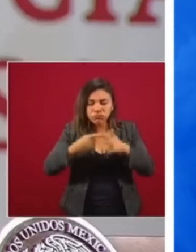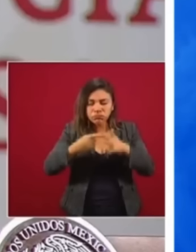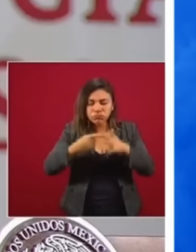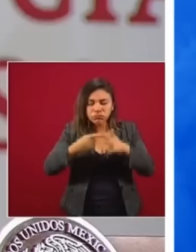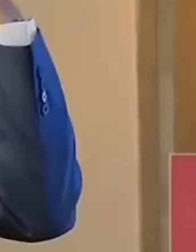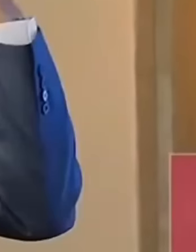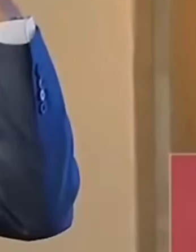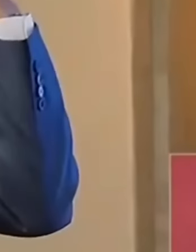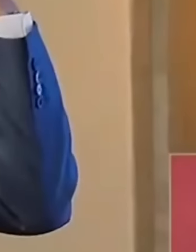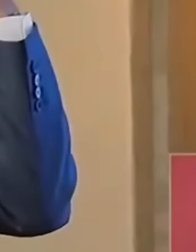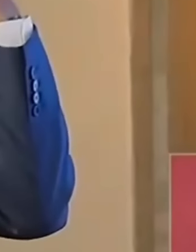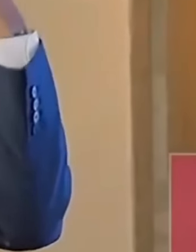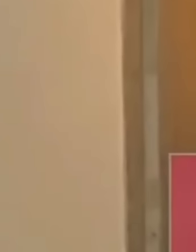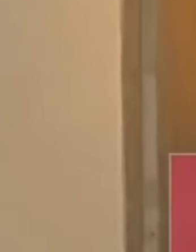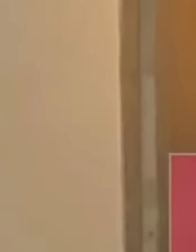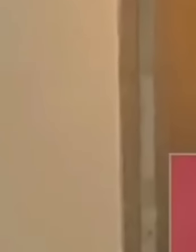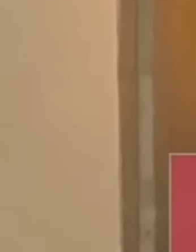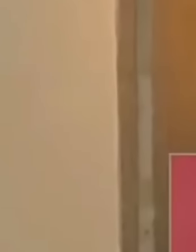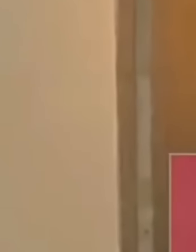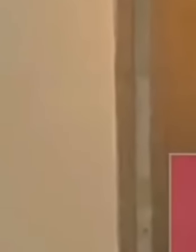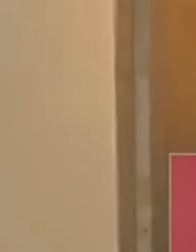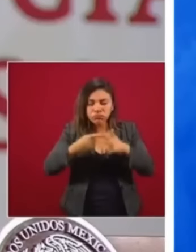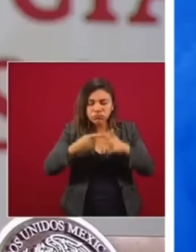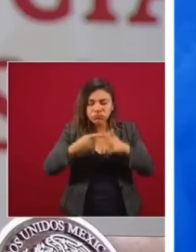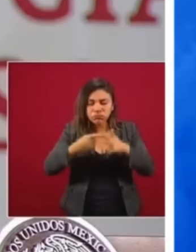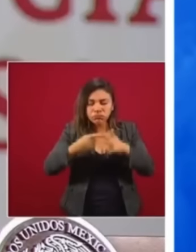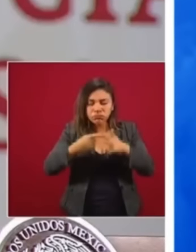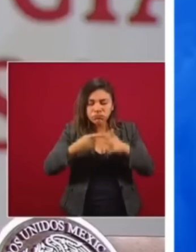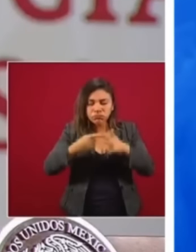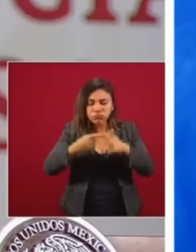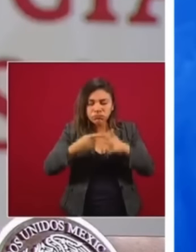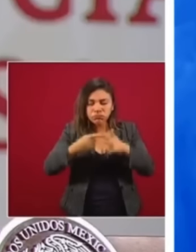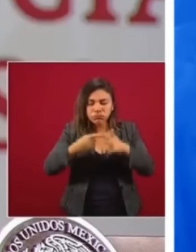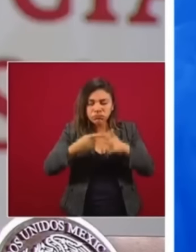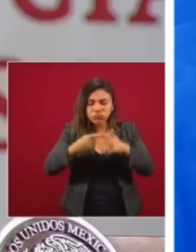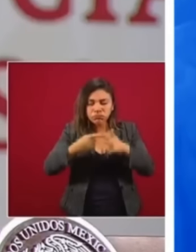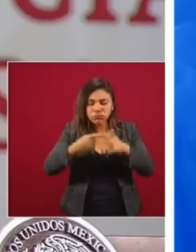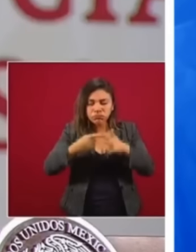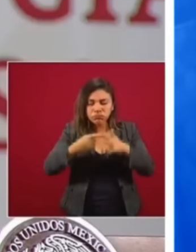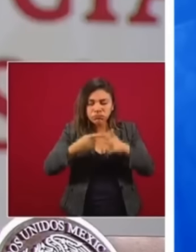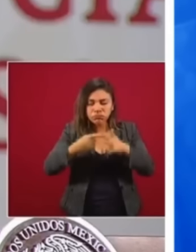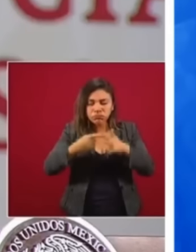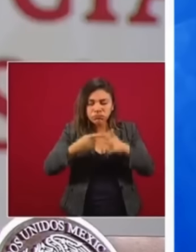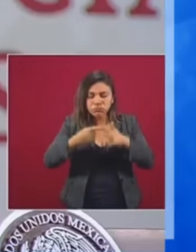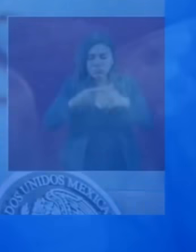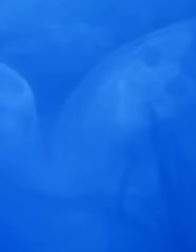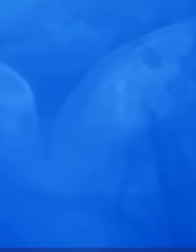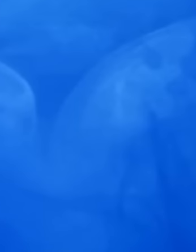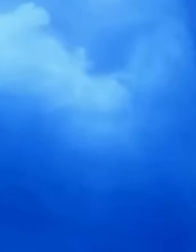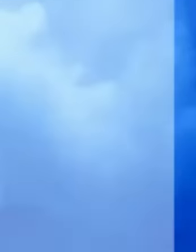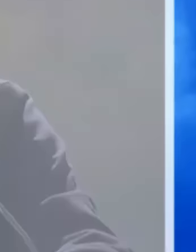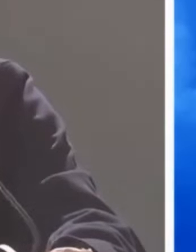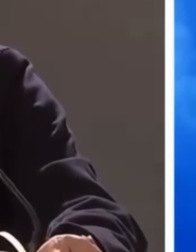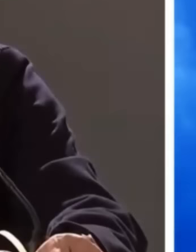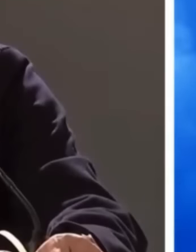te vayas viene cañón Oye Andrés Qué es lo que está pasando desde el inicio de tu sexenio con la